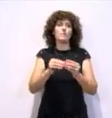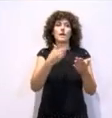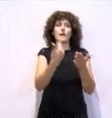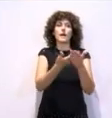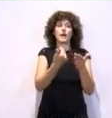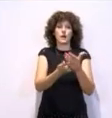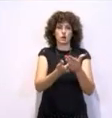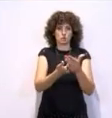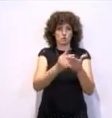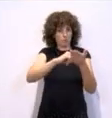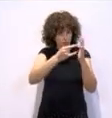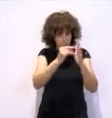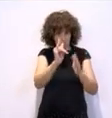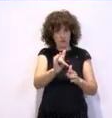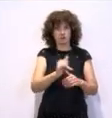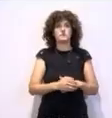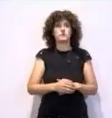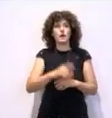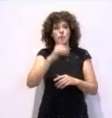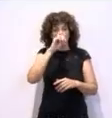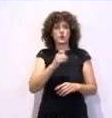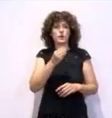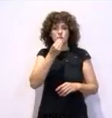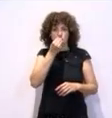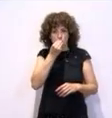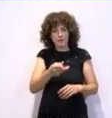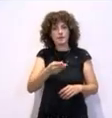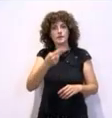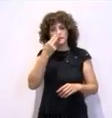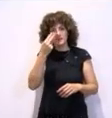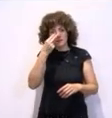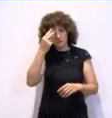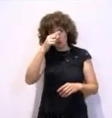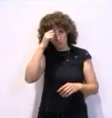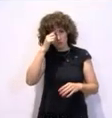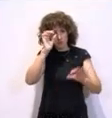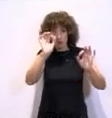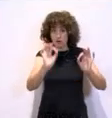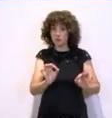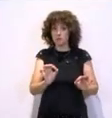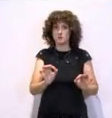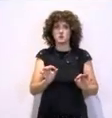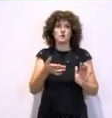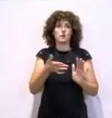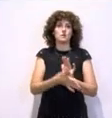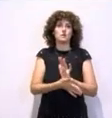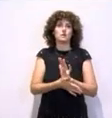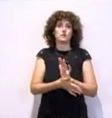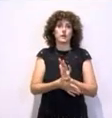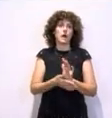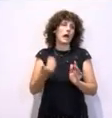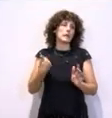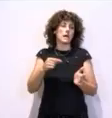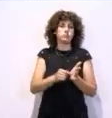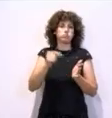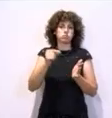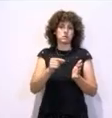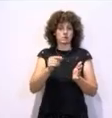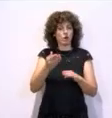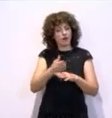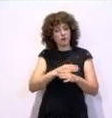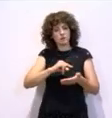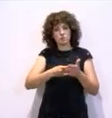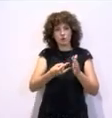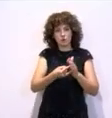es decir, tenemos el proyecto. Hay que recordar que es un bien de interés cultural y que no se trata de llegar con la carretilla y el saco de cemento, sino que hay que hacer un proyecto, tiene que pasar por